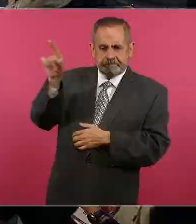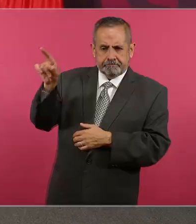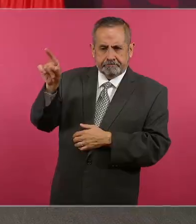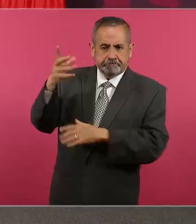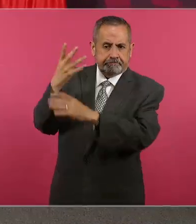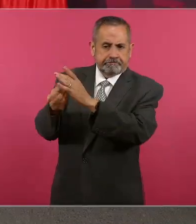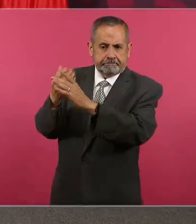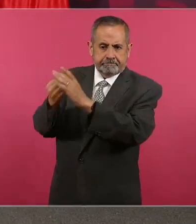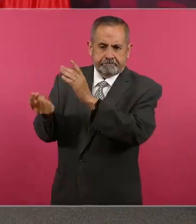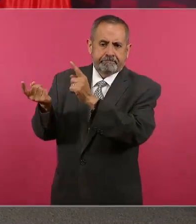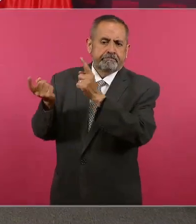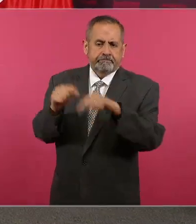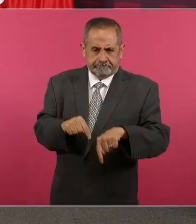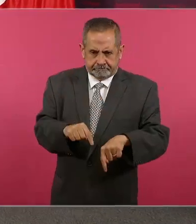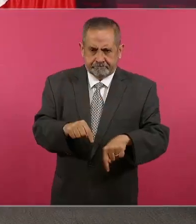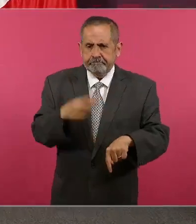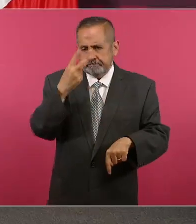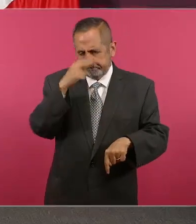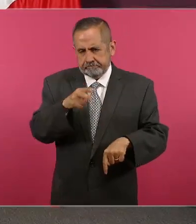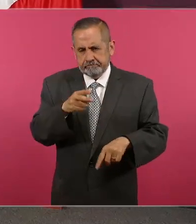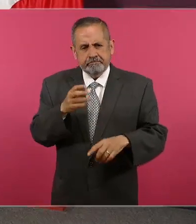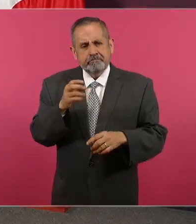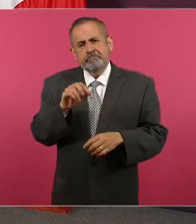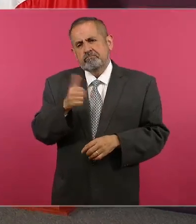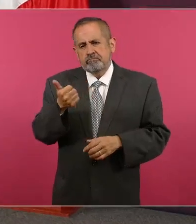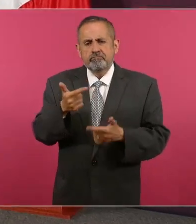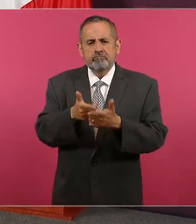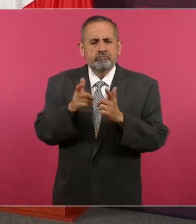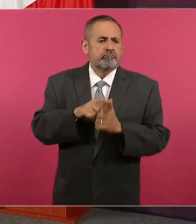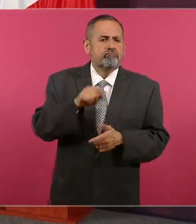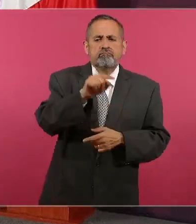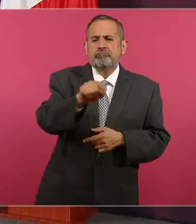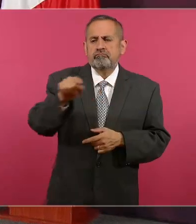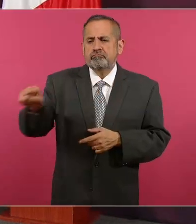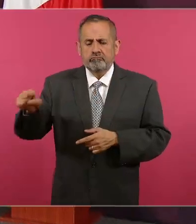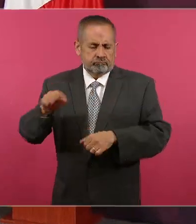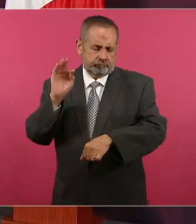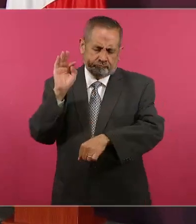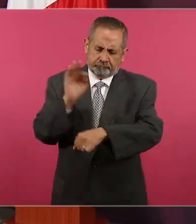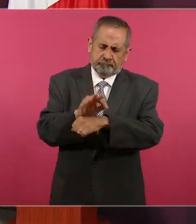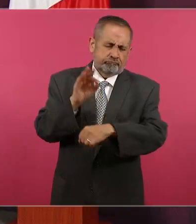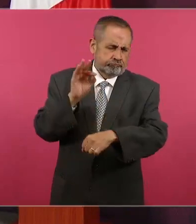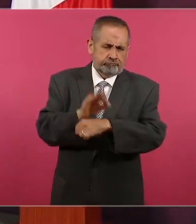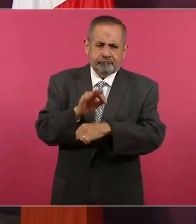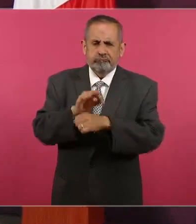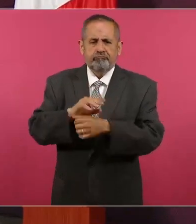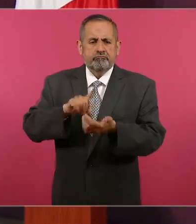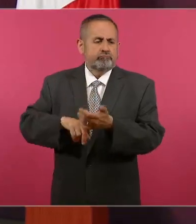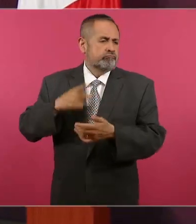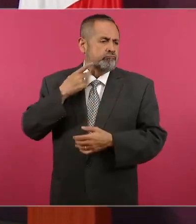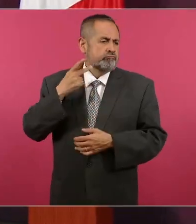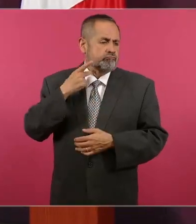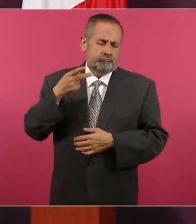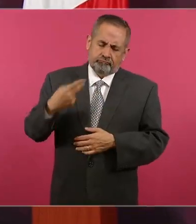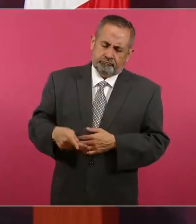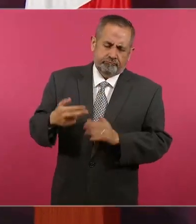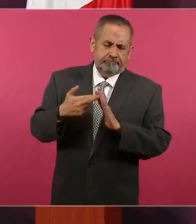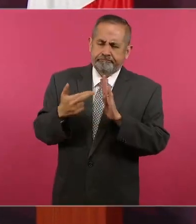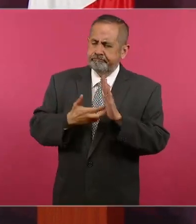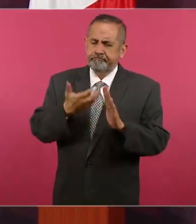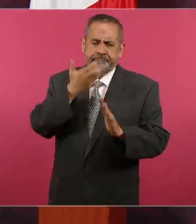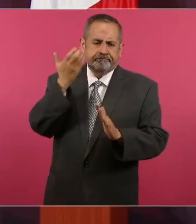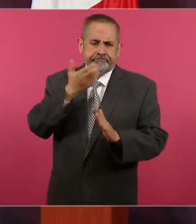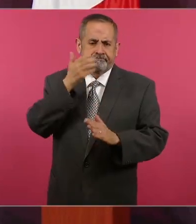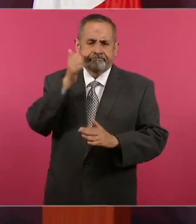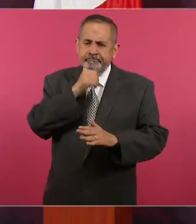y muchos otros grupos protegidos por la política exterior de